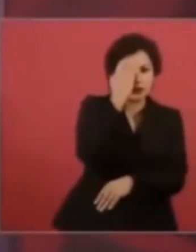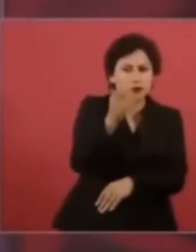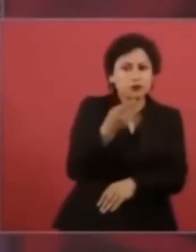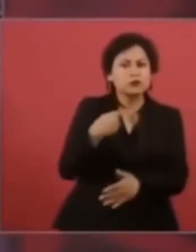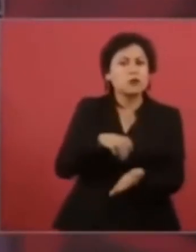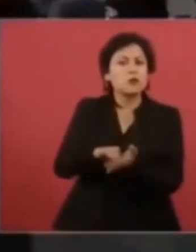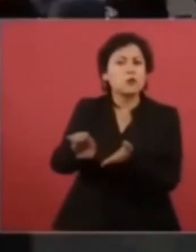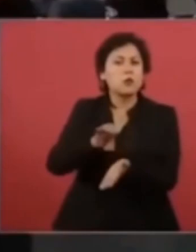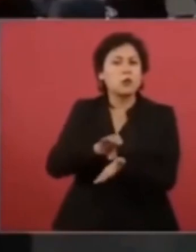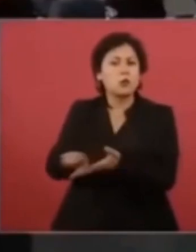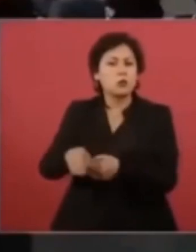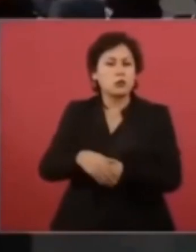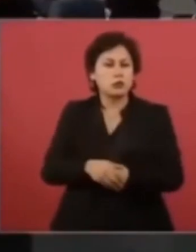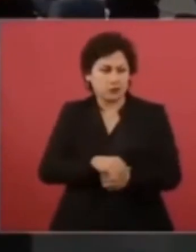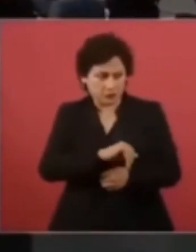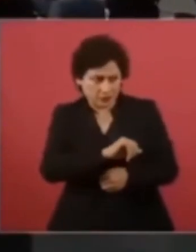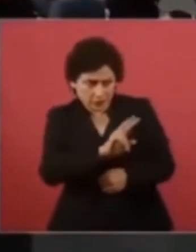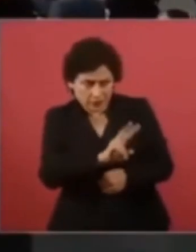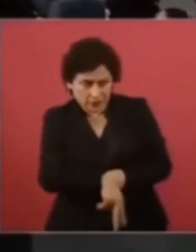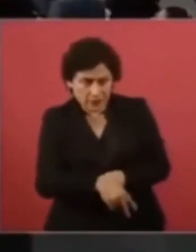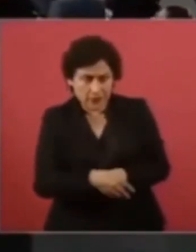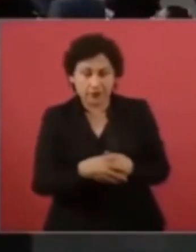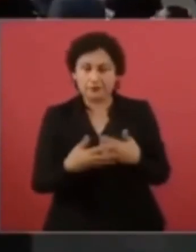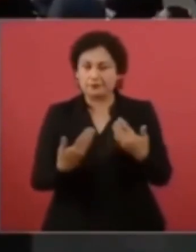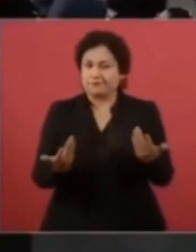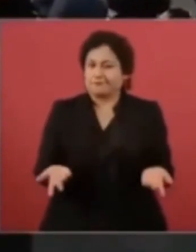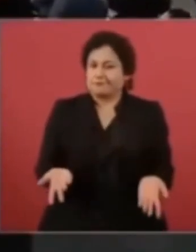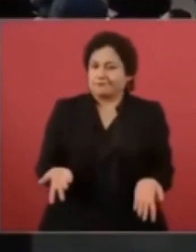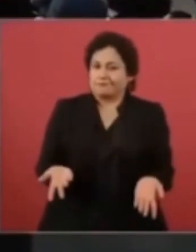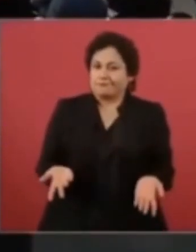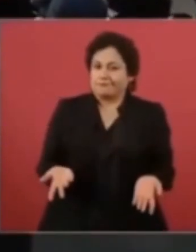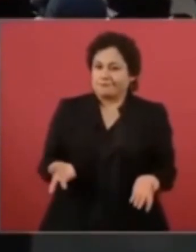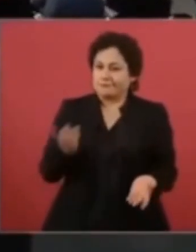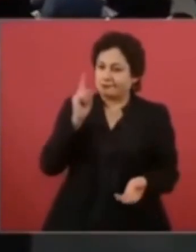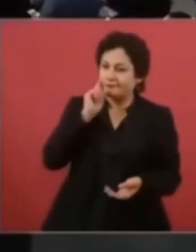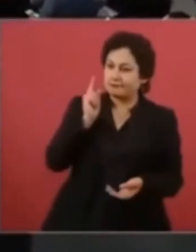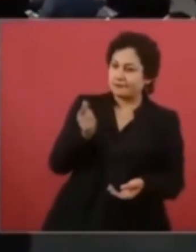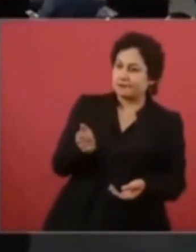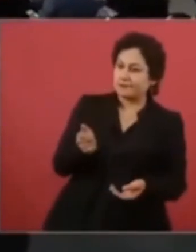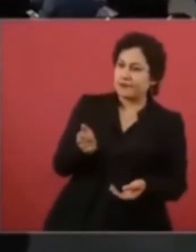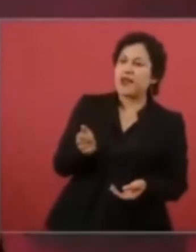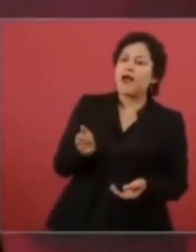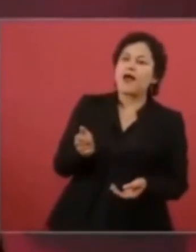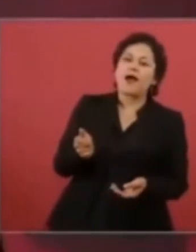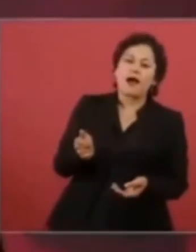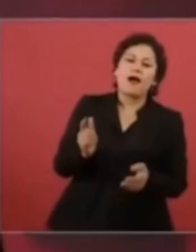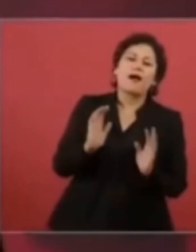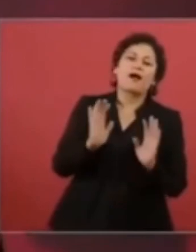Sí, ¿no? Entonces, pues tiene razón de estar enojado.